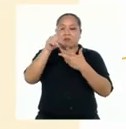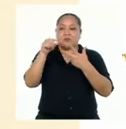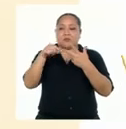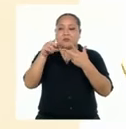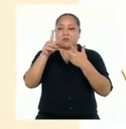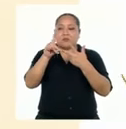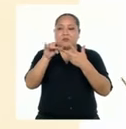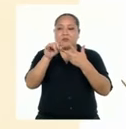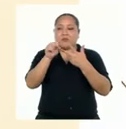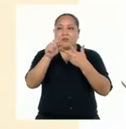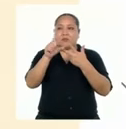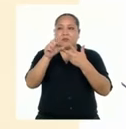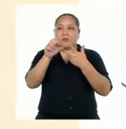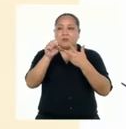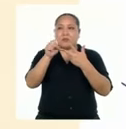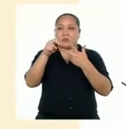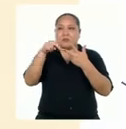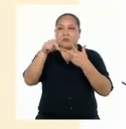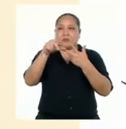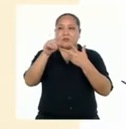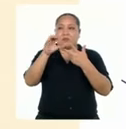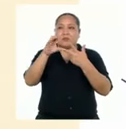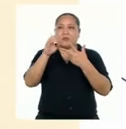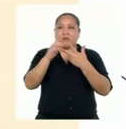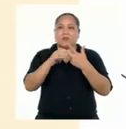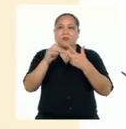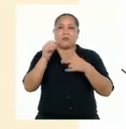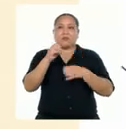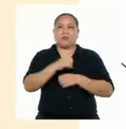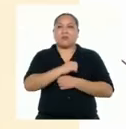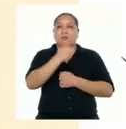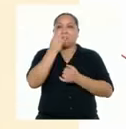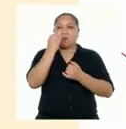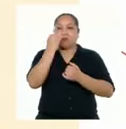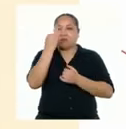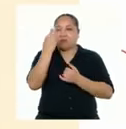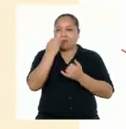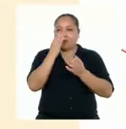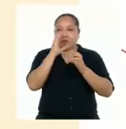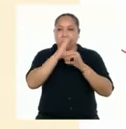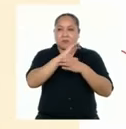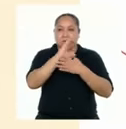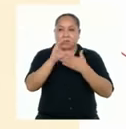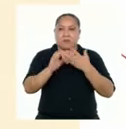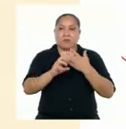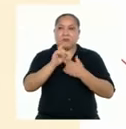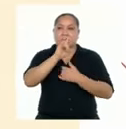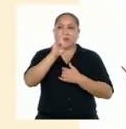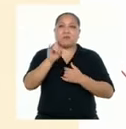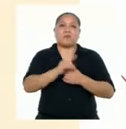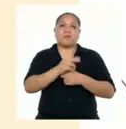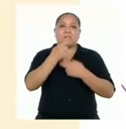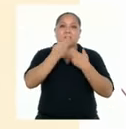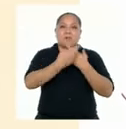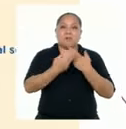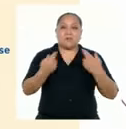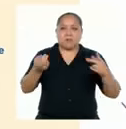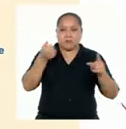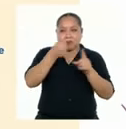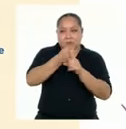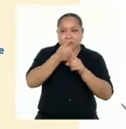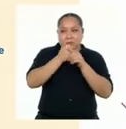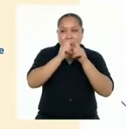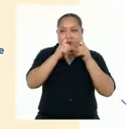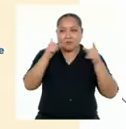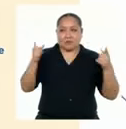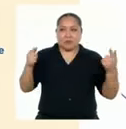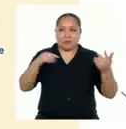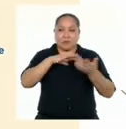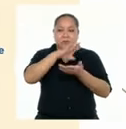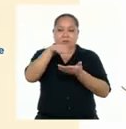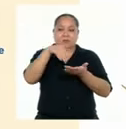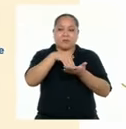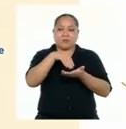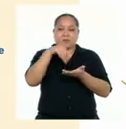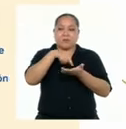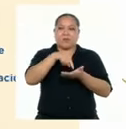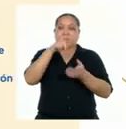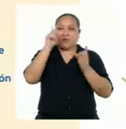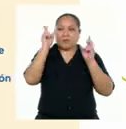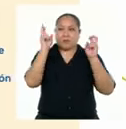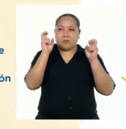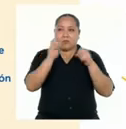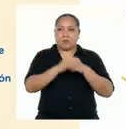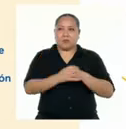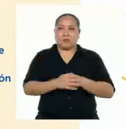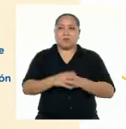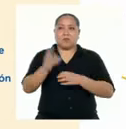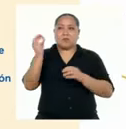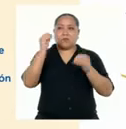desenlace. Por último, algunas de sus características son que se usa recursos propios de la literatura. Tiene un eje en torno del que se narra,